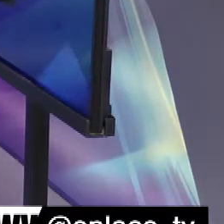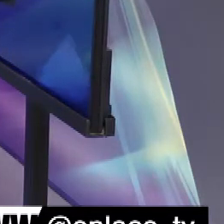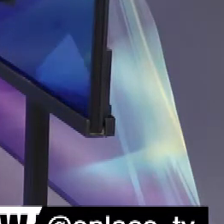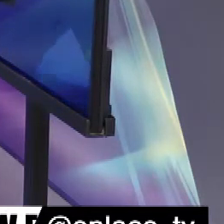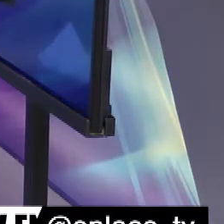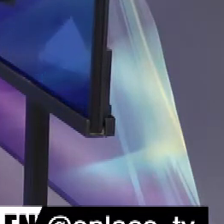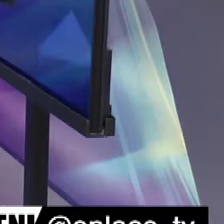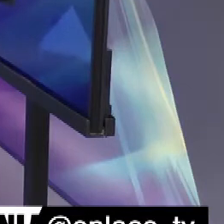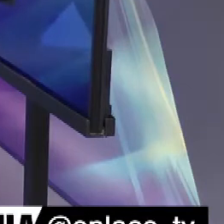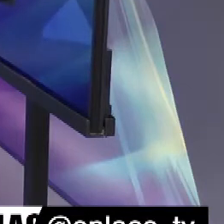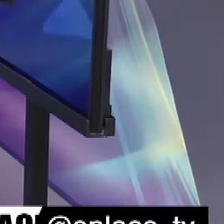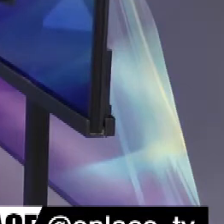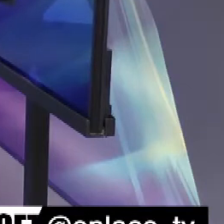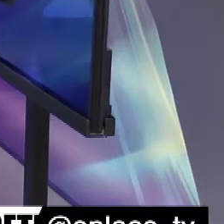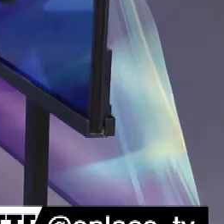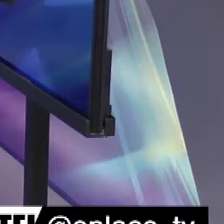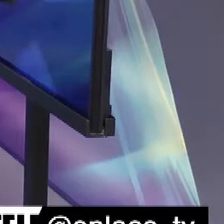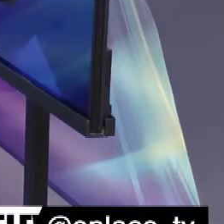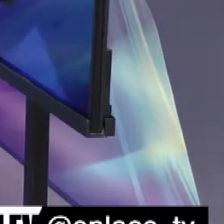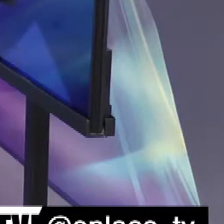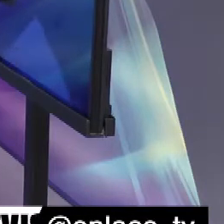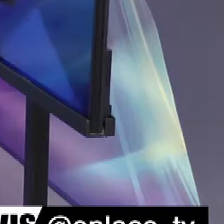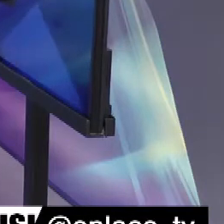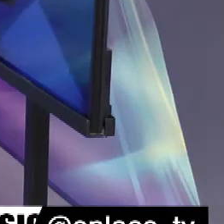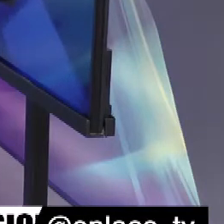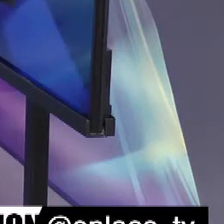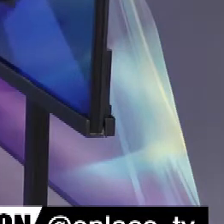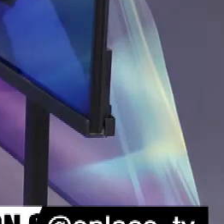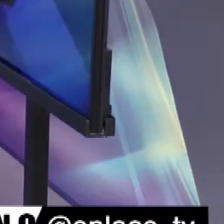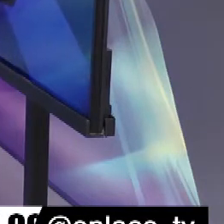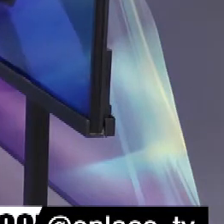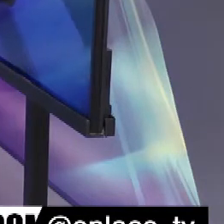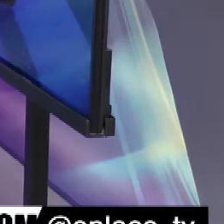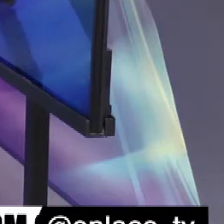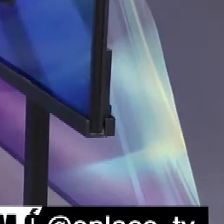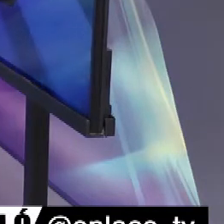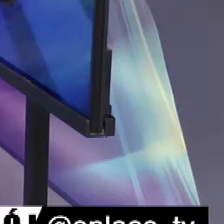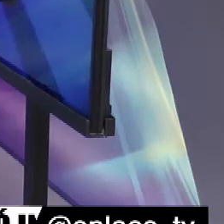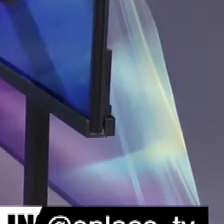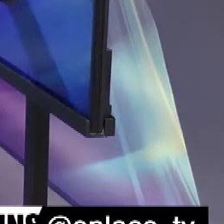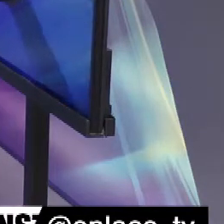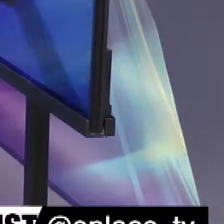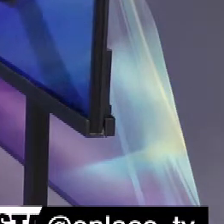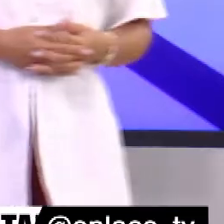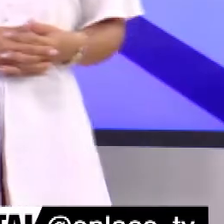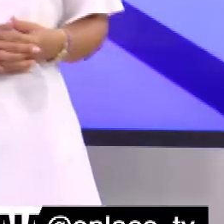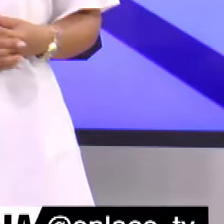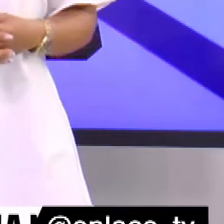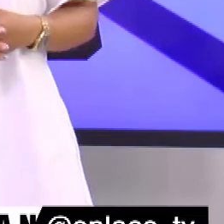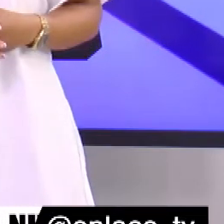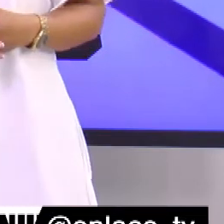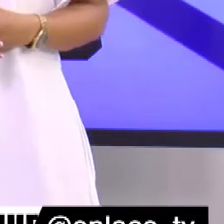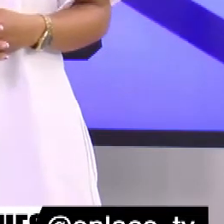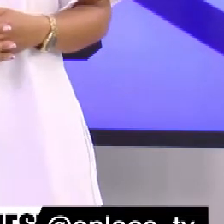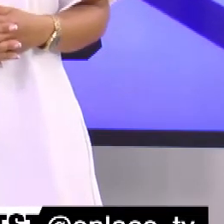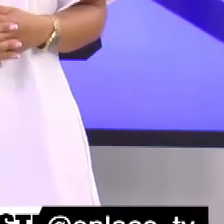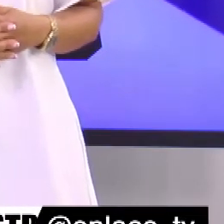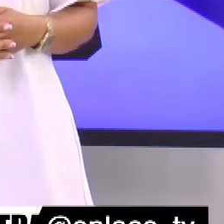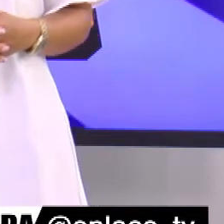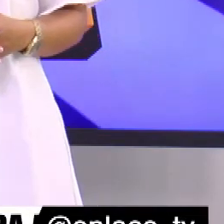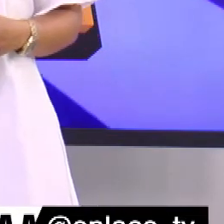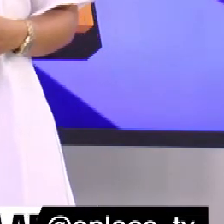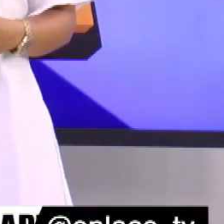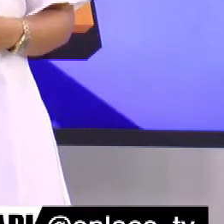www.enlacetelevisión.com. Es el momento de conocer los titulares de la presente emisión informativa. Comenzamos. Se conmemora en esta fecha Día